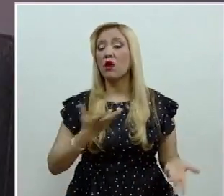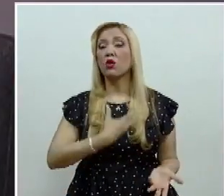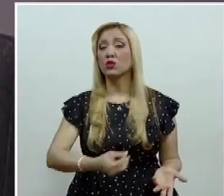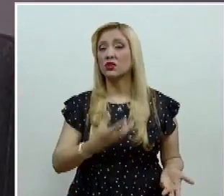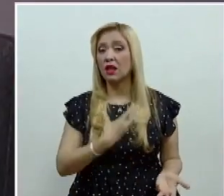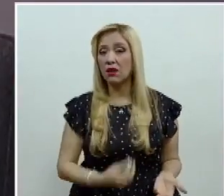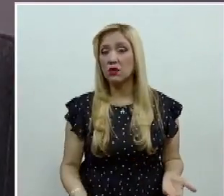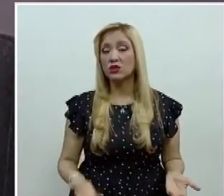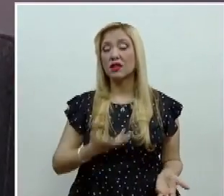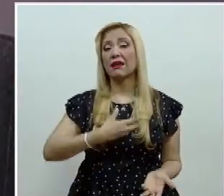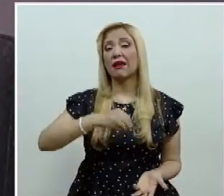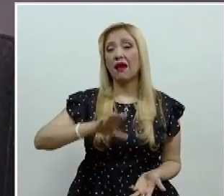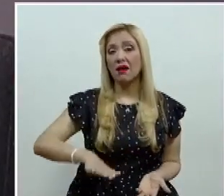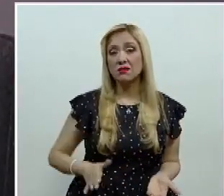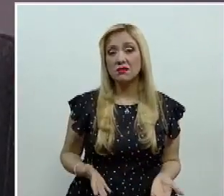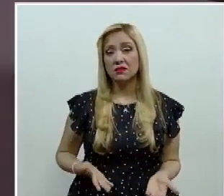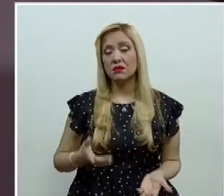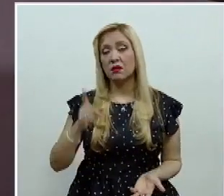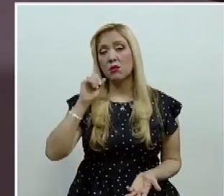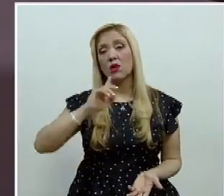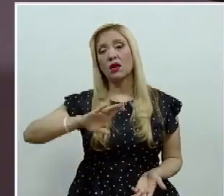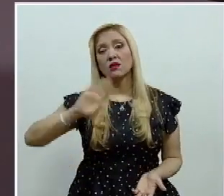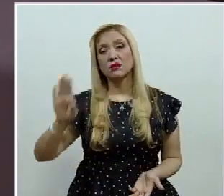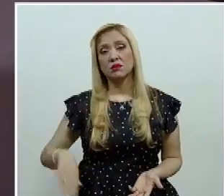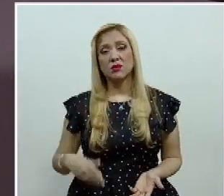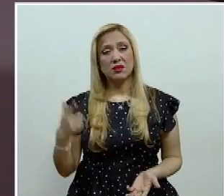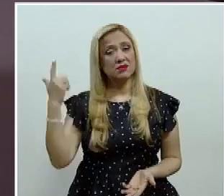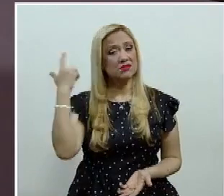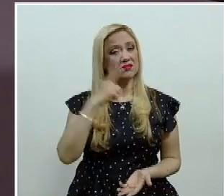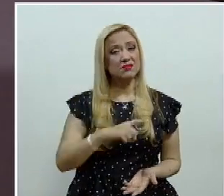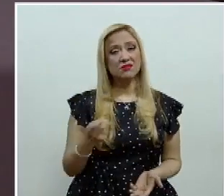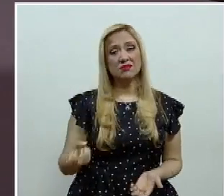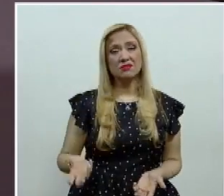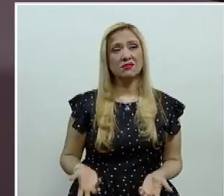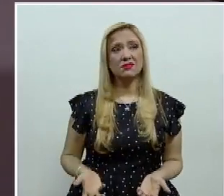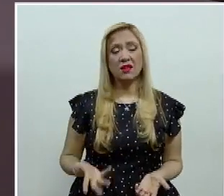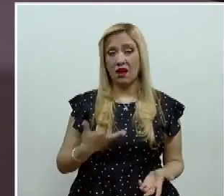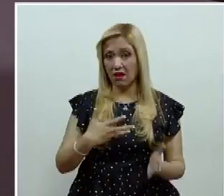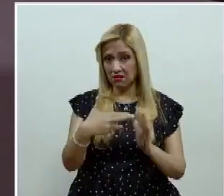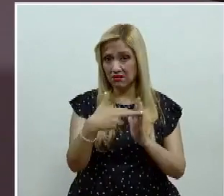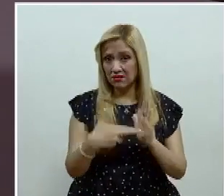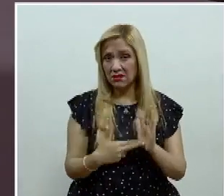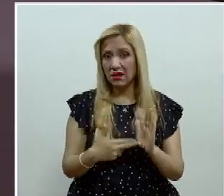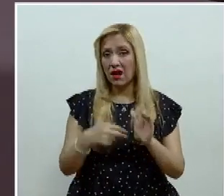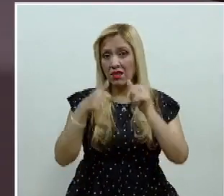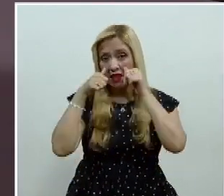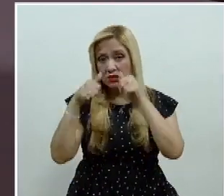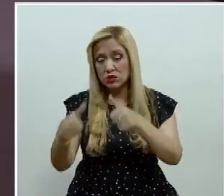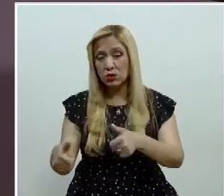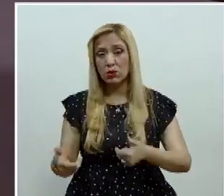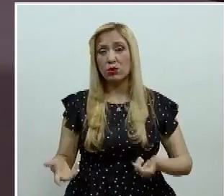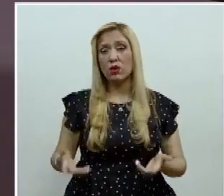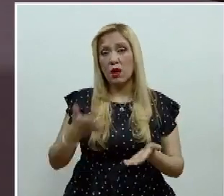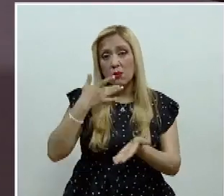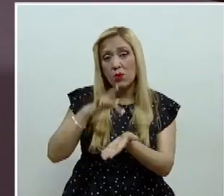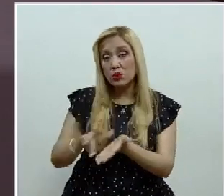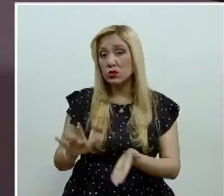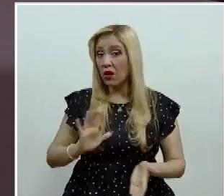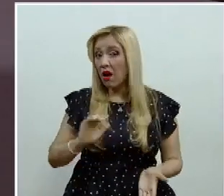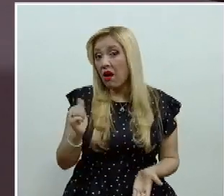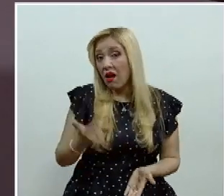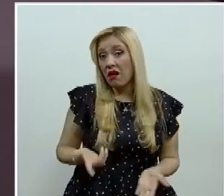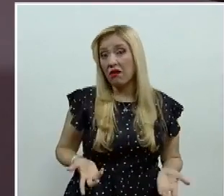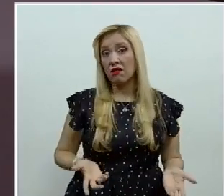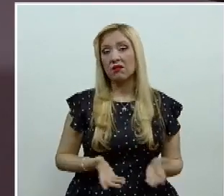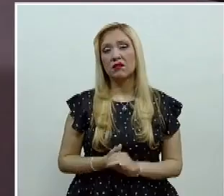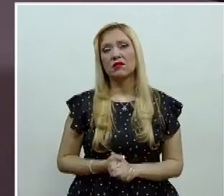hijos y las hijas de las mujeres que mueren en estas circunstancias. ¿Existe algún protocolo, algo para darles apoyo a ellos?